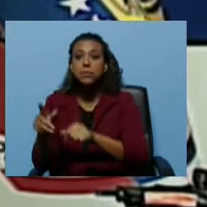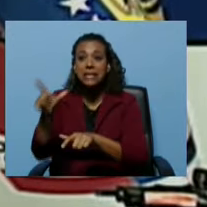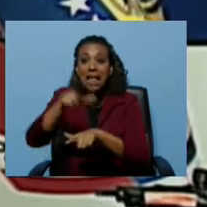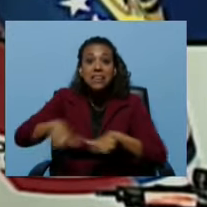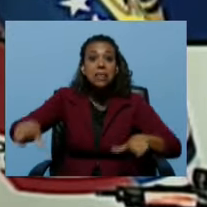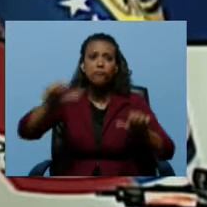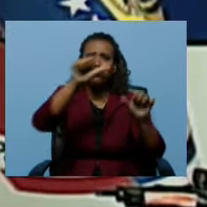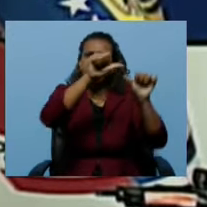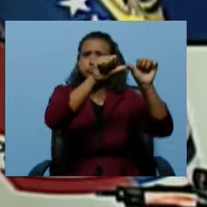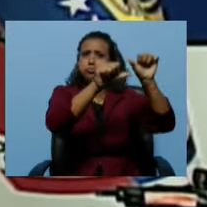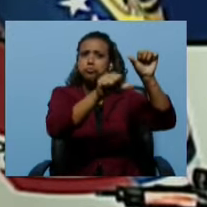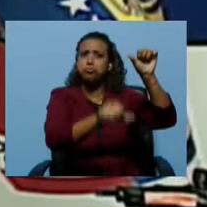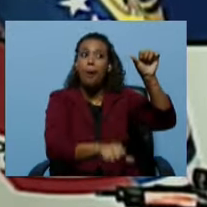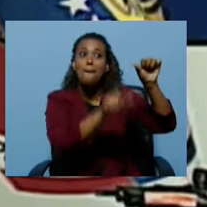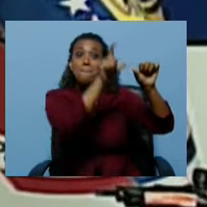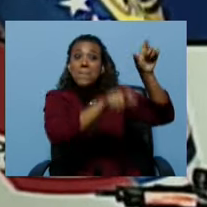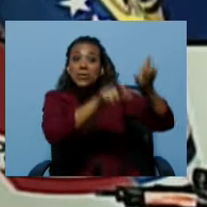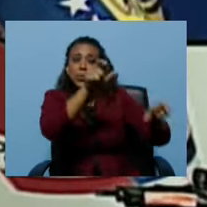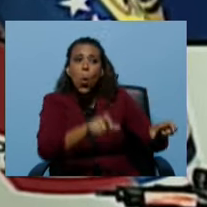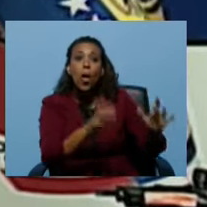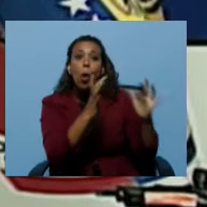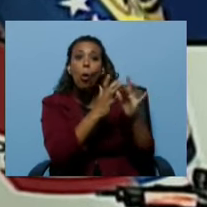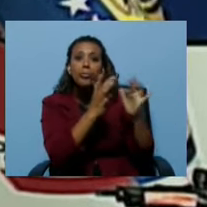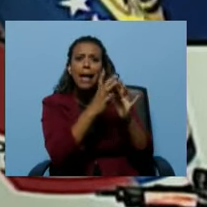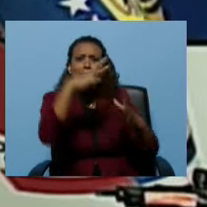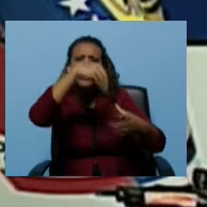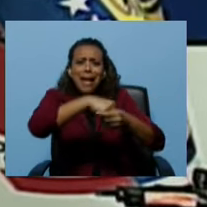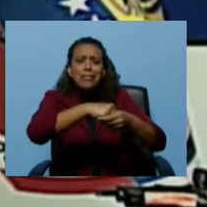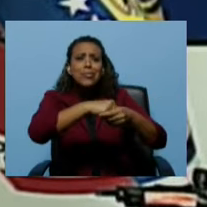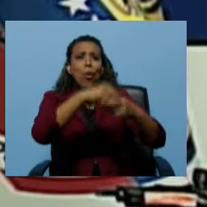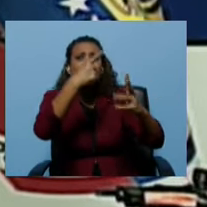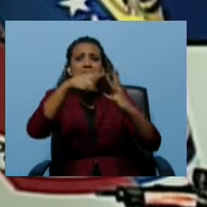lista de los 14. Dentro